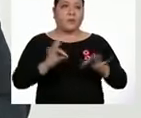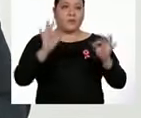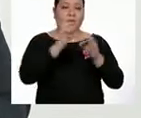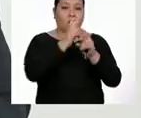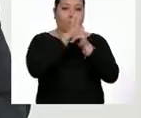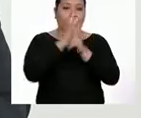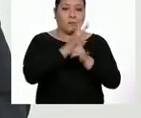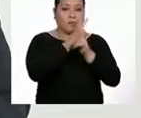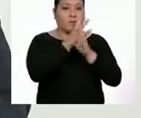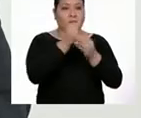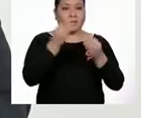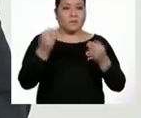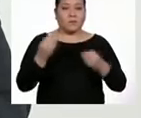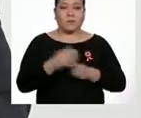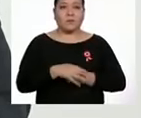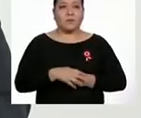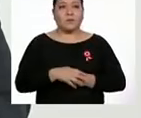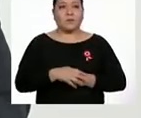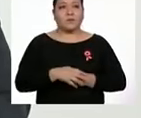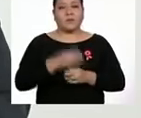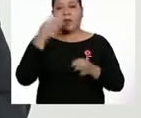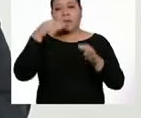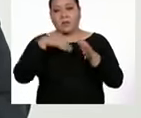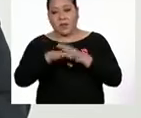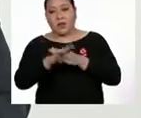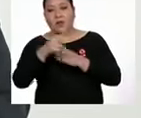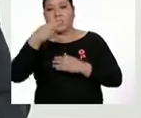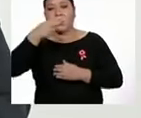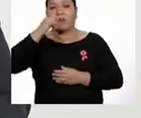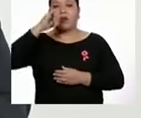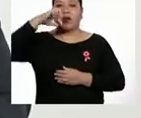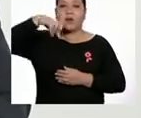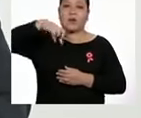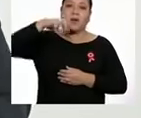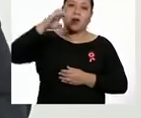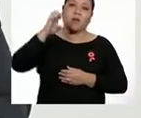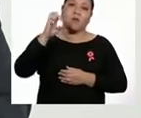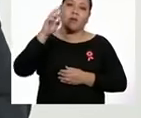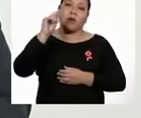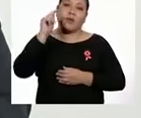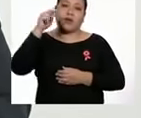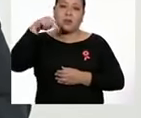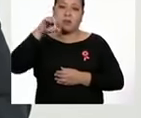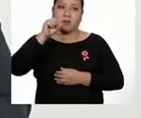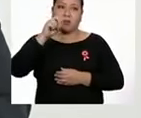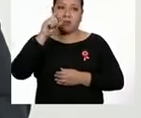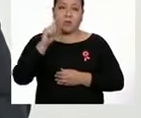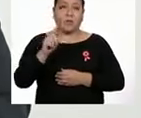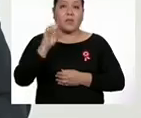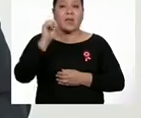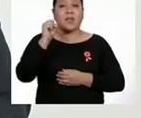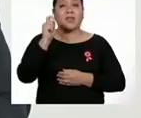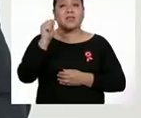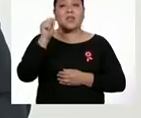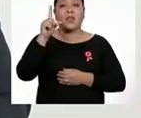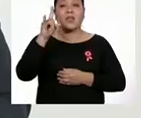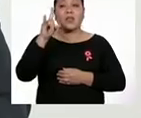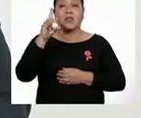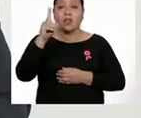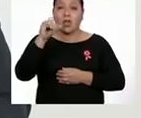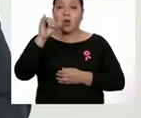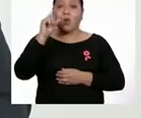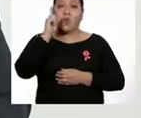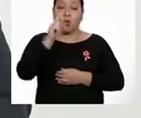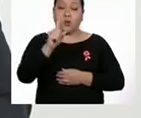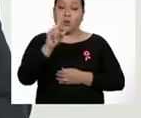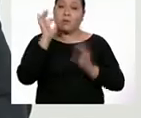que se cuide mucho. Entrar en una hipertensión de estadio 1 es muy peligroso para su salud, porque el